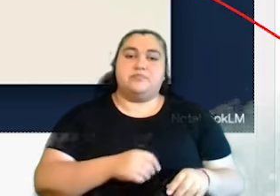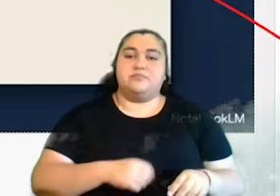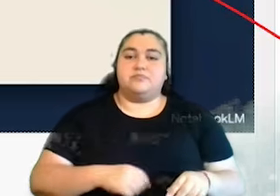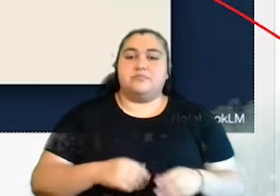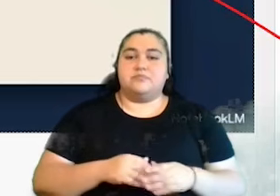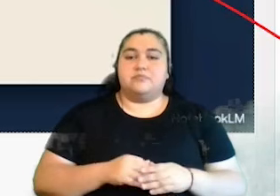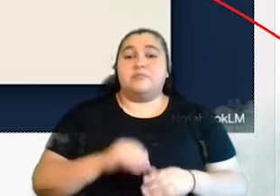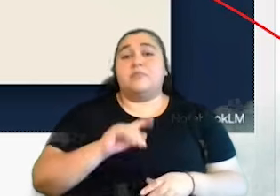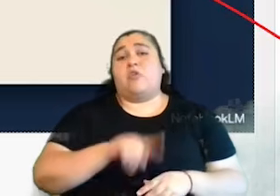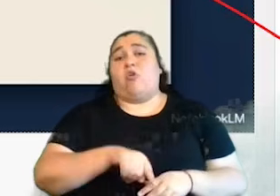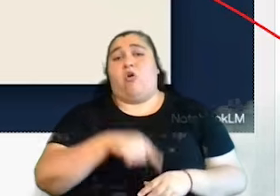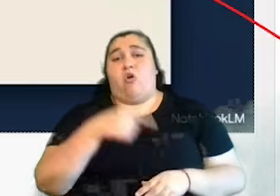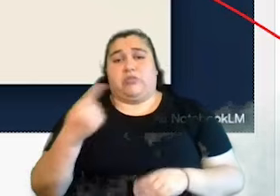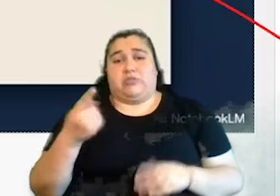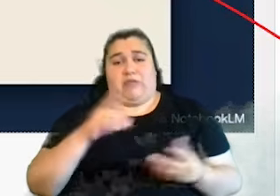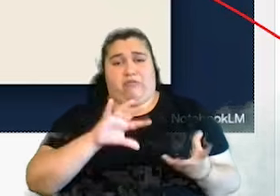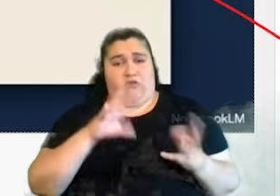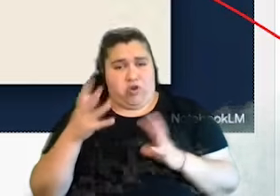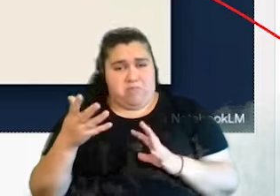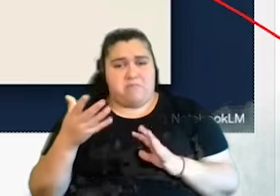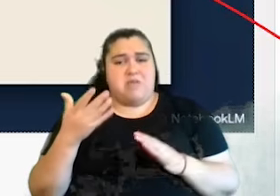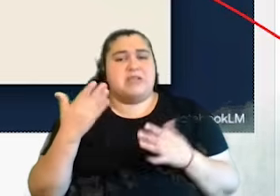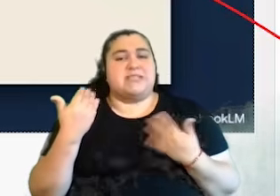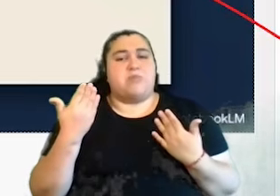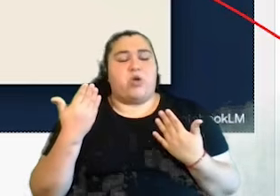Otra de las maneras que se puede